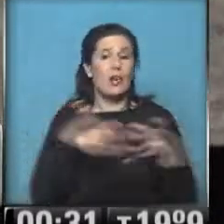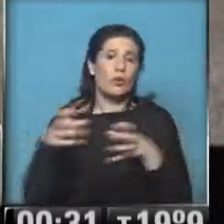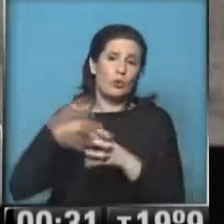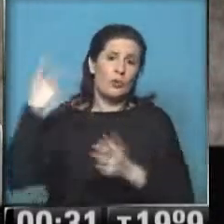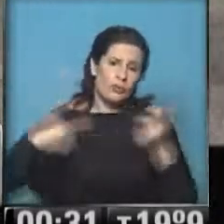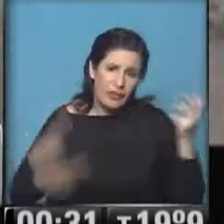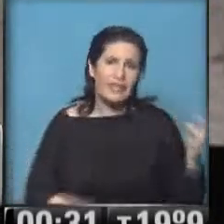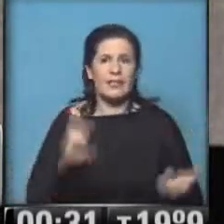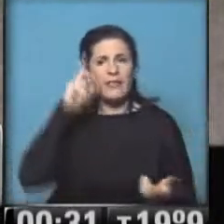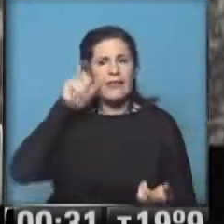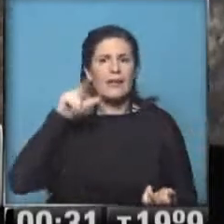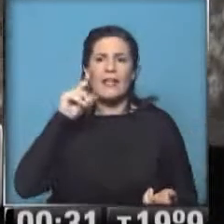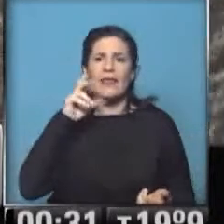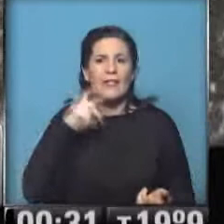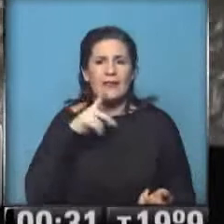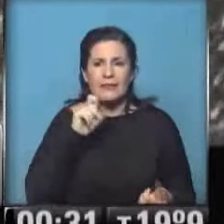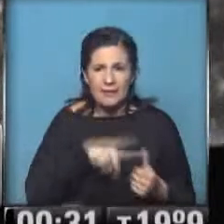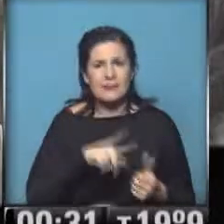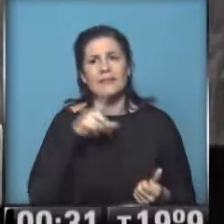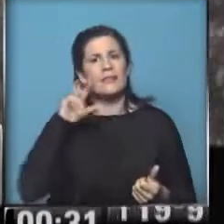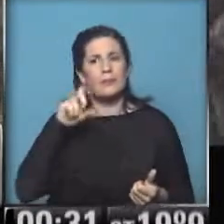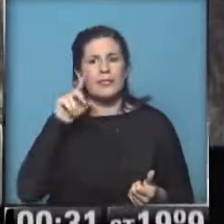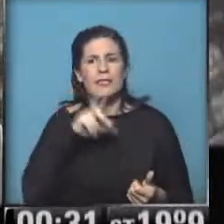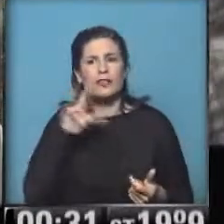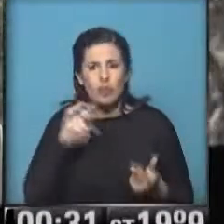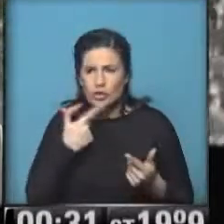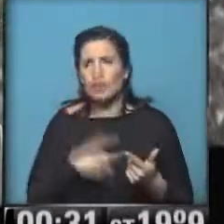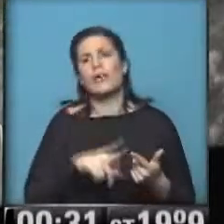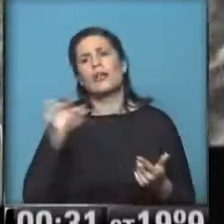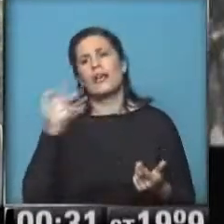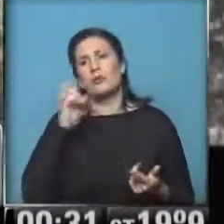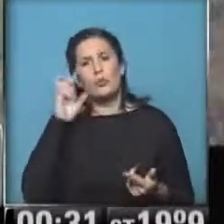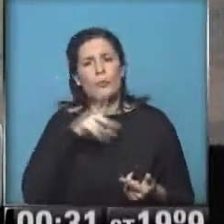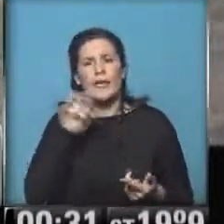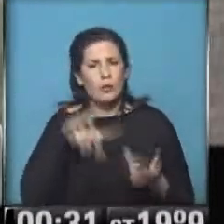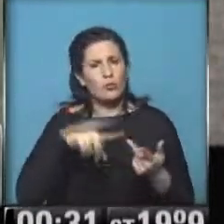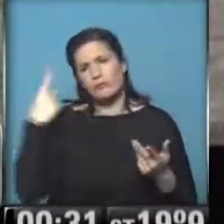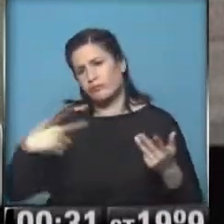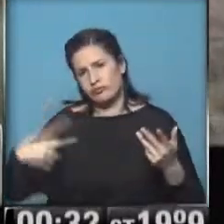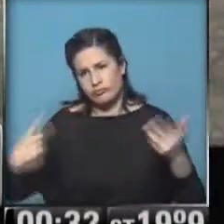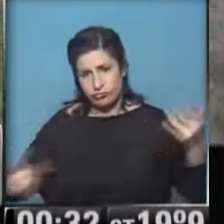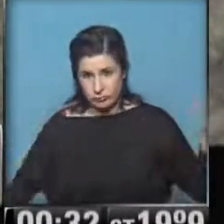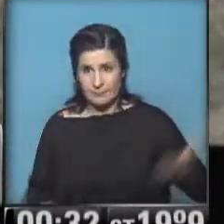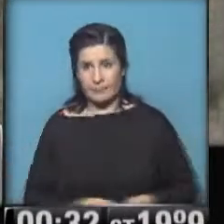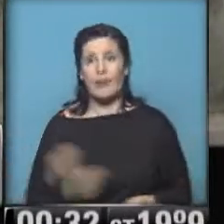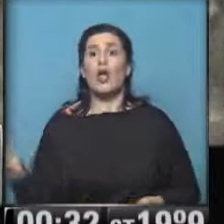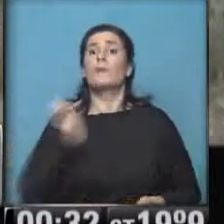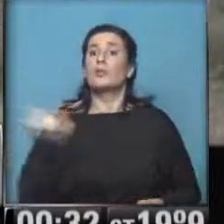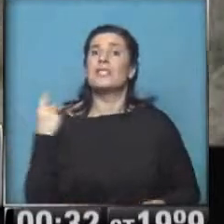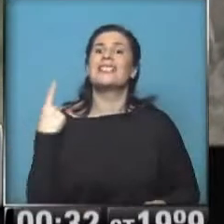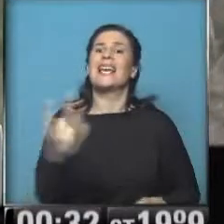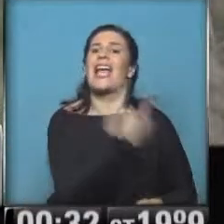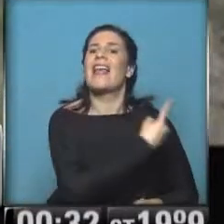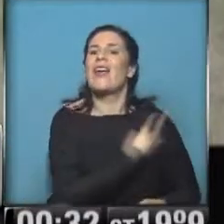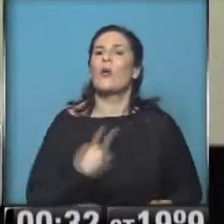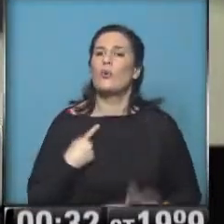Los Gardelitos, Catupe Cumachu, Ataque 77, Infierno 18. Pero lo más importante es lo que uno puede hacer por lo que